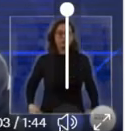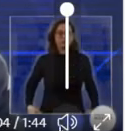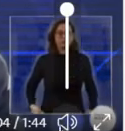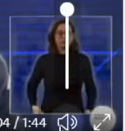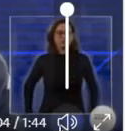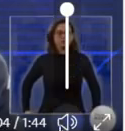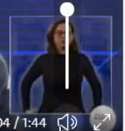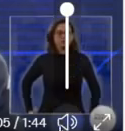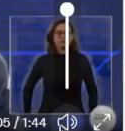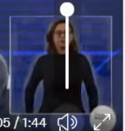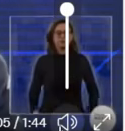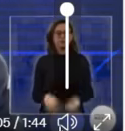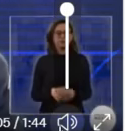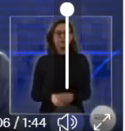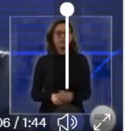visitando